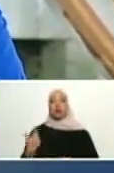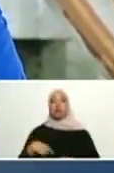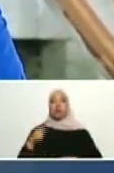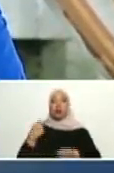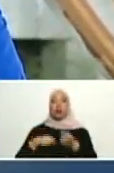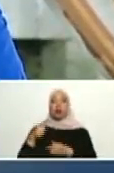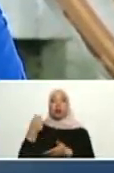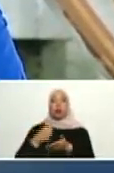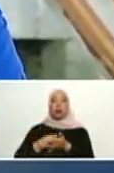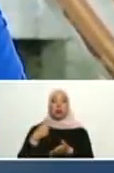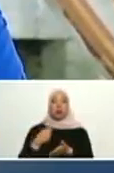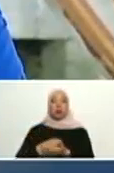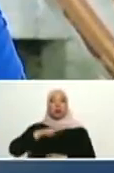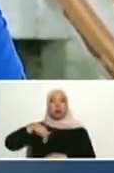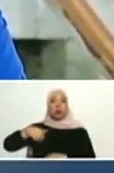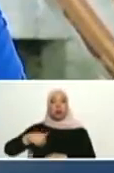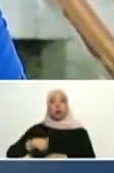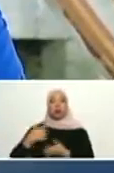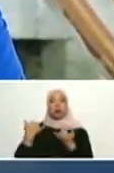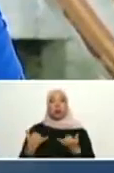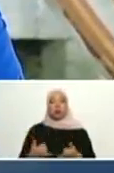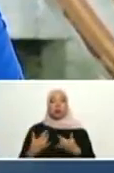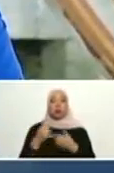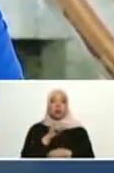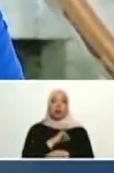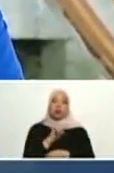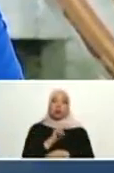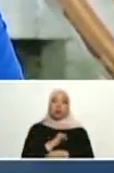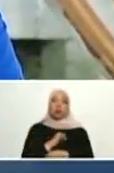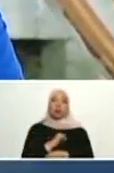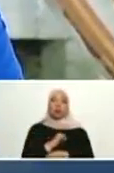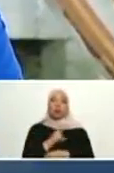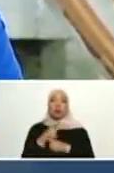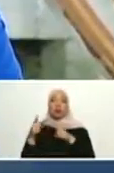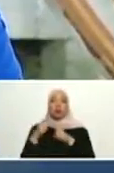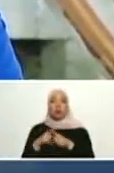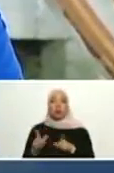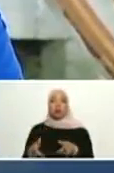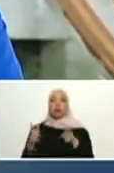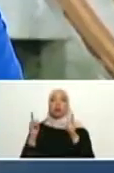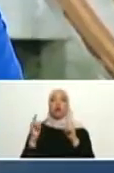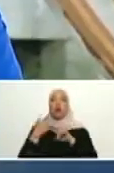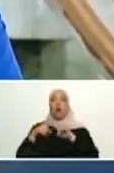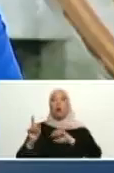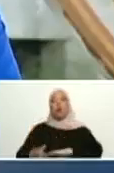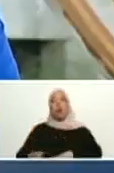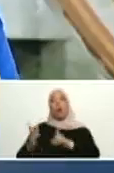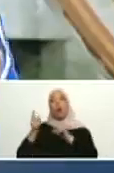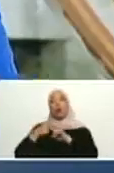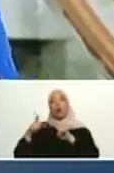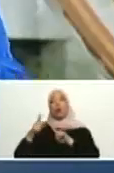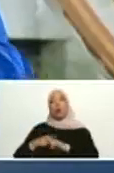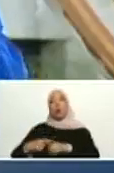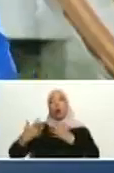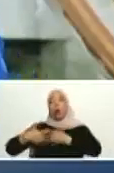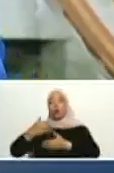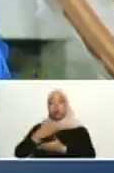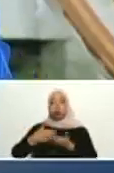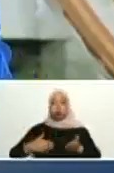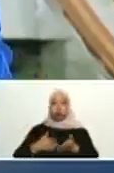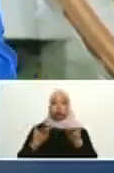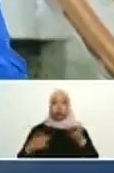de inscripción con entidades de trabajo y otros permisos. Eximirlos ampliamente